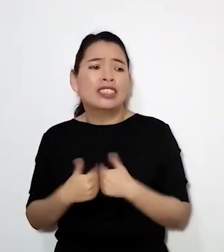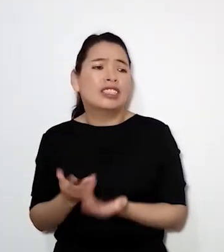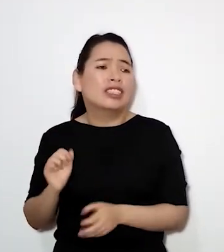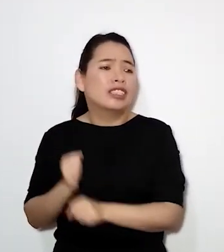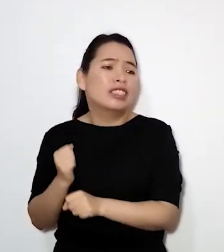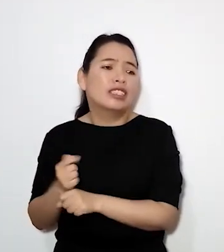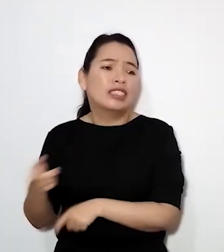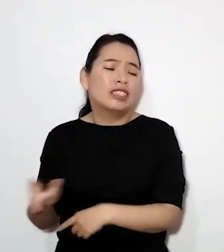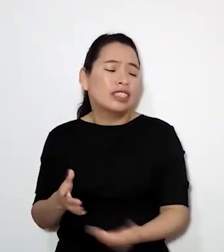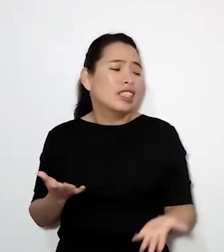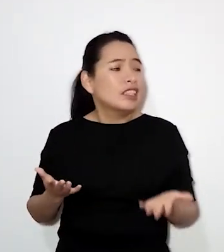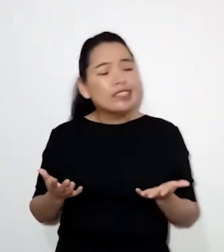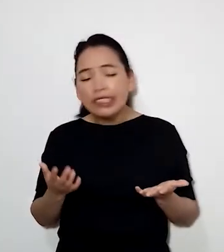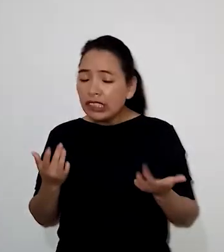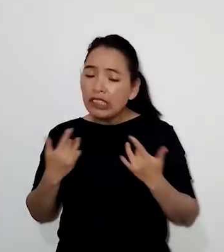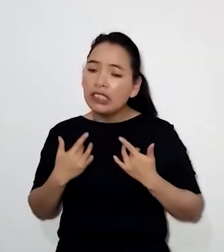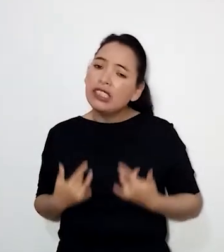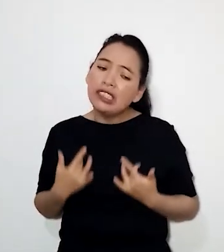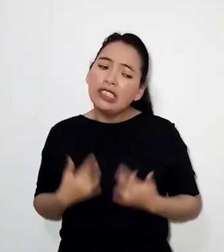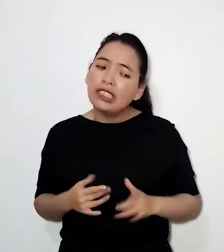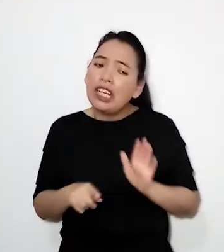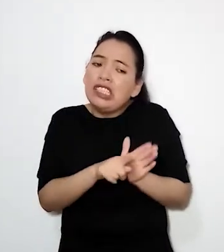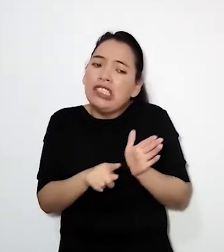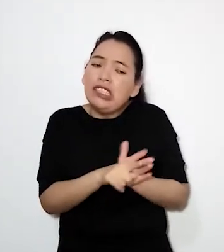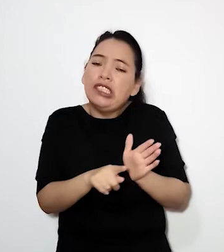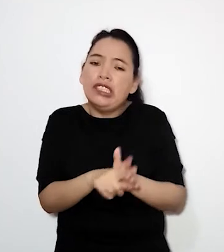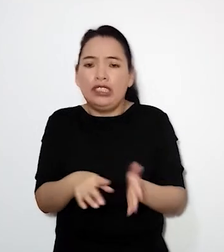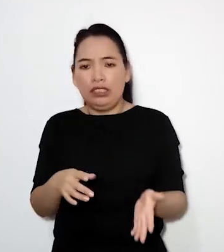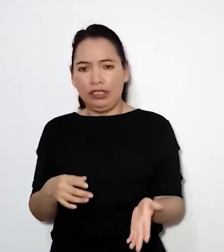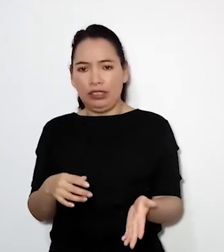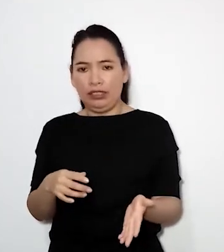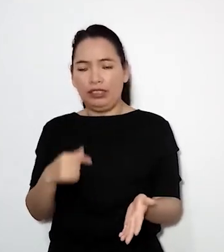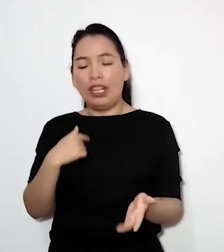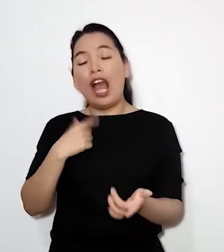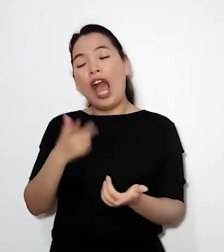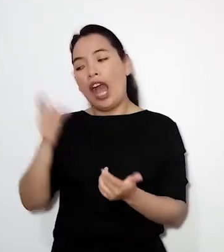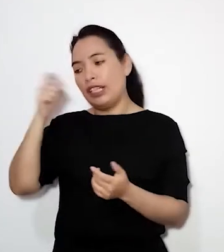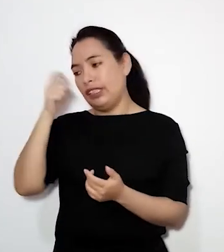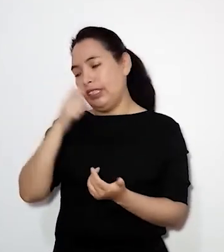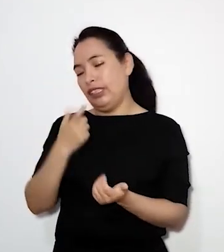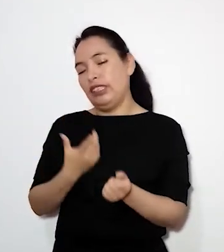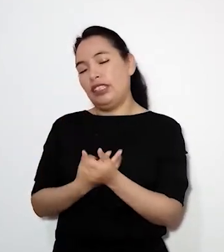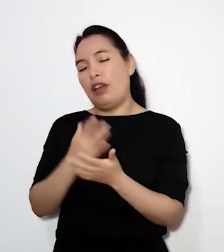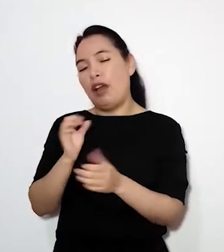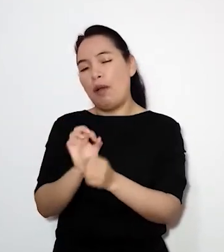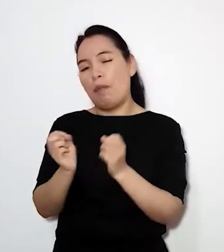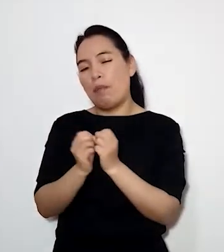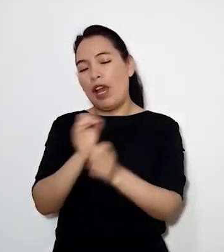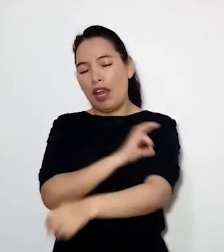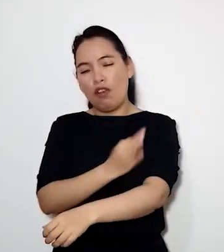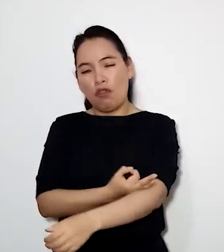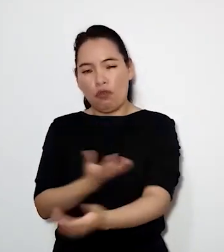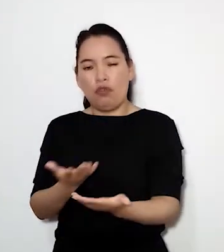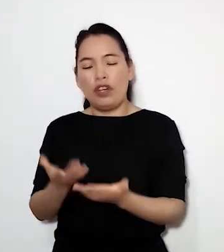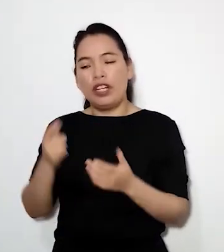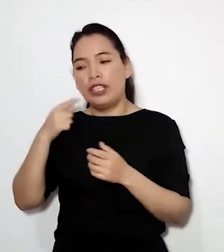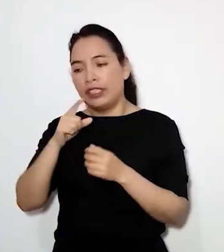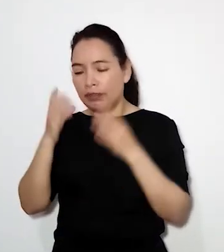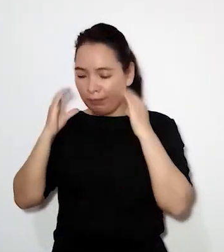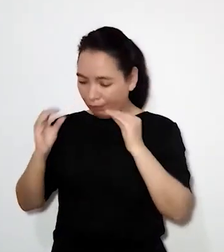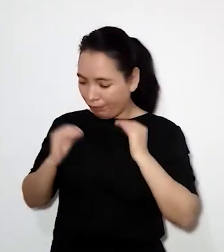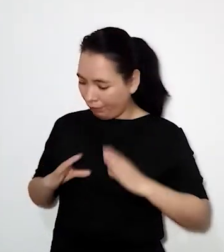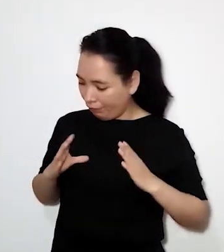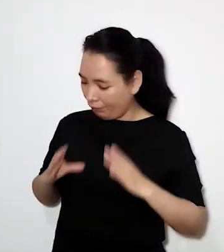la diversidad de capacidades. Así que se requiere una mayor formación que combine conocimientos especializados para potenciar el